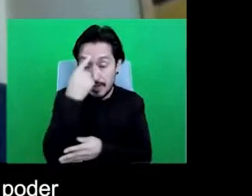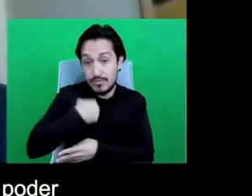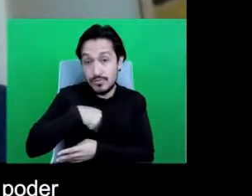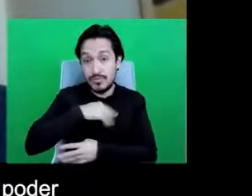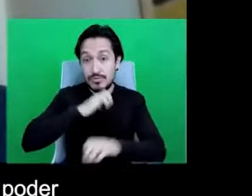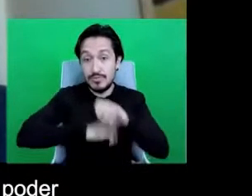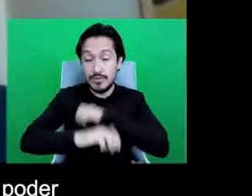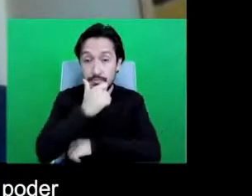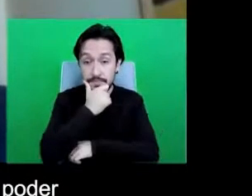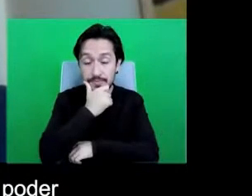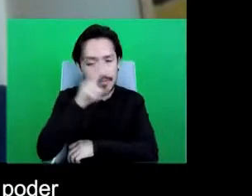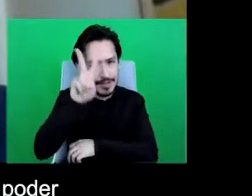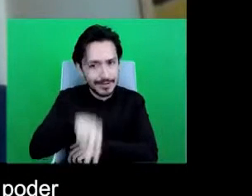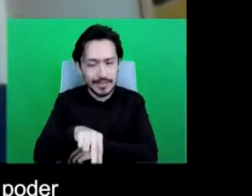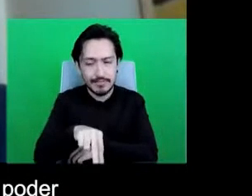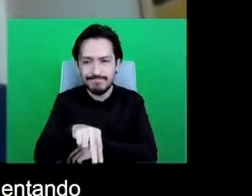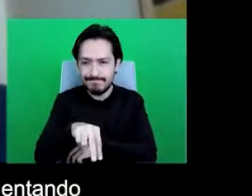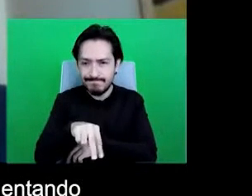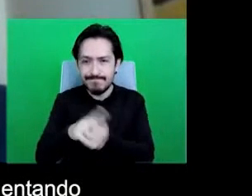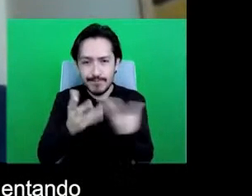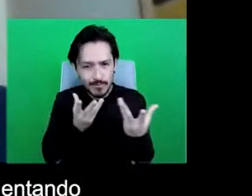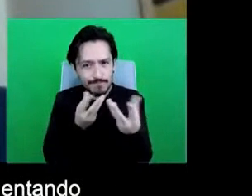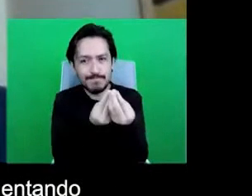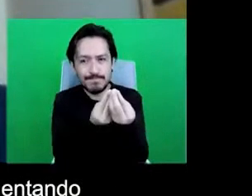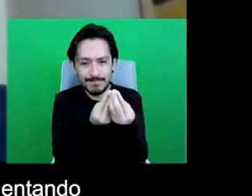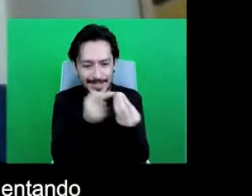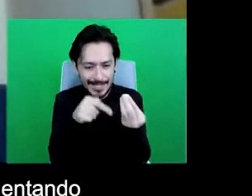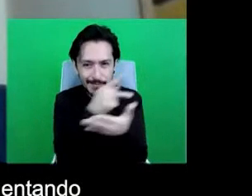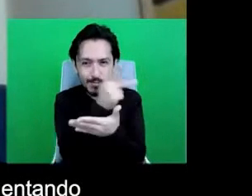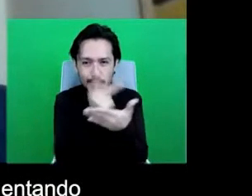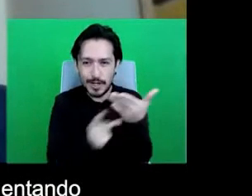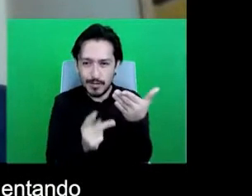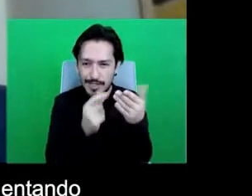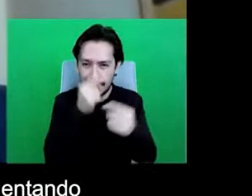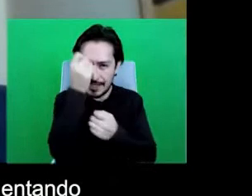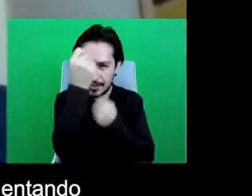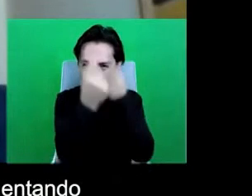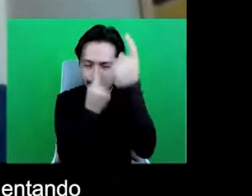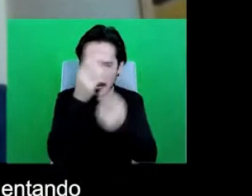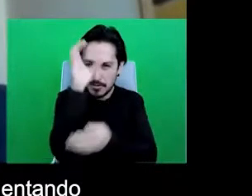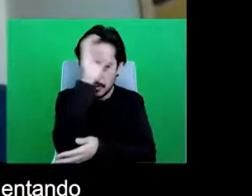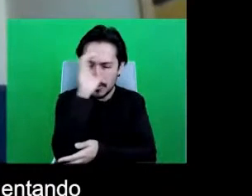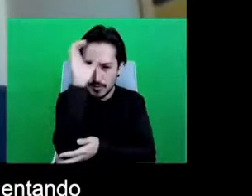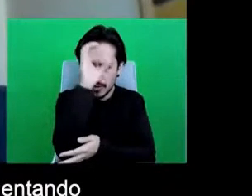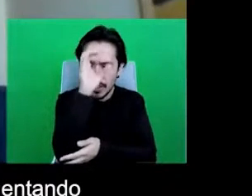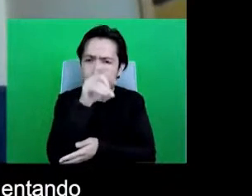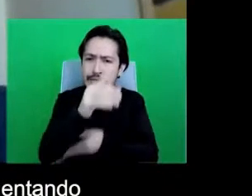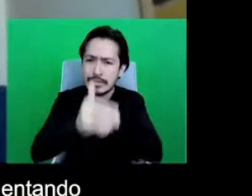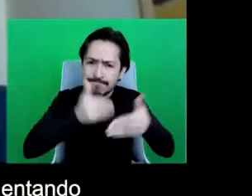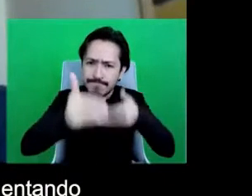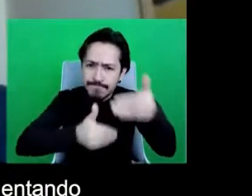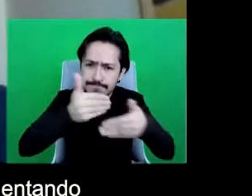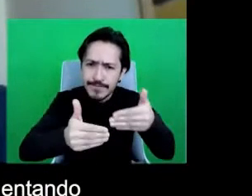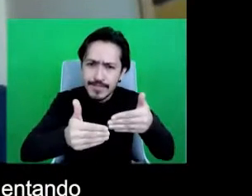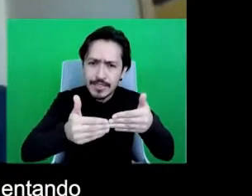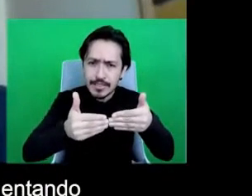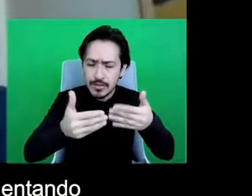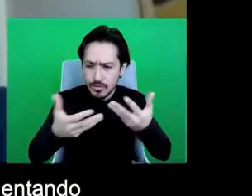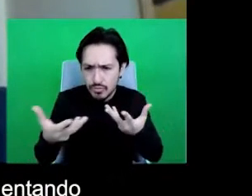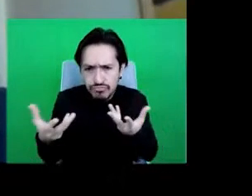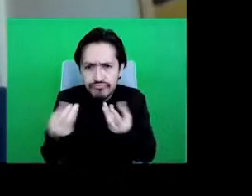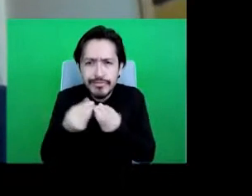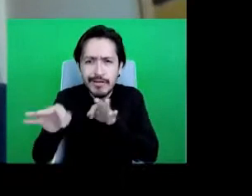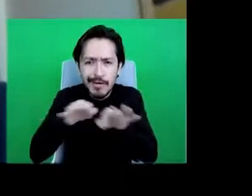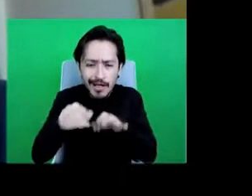honor poder construir experiencia conjunta a través de innovación para la cultura y seguir fomentando la cooperación bilateral entre Reino Unido